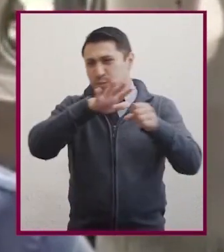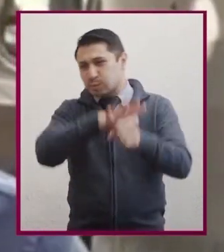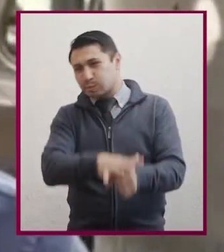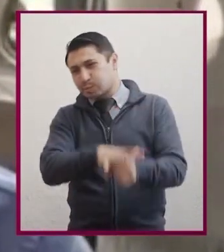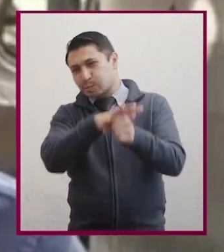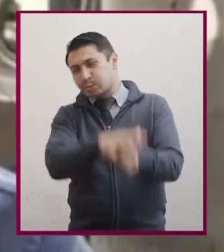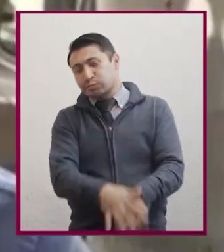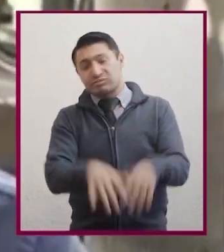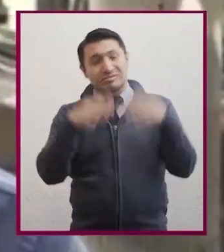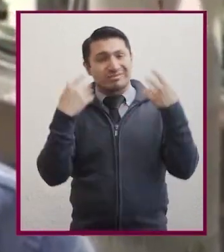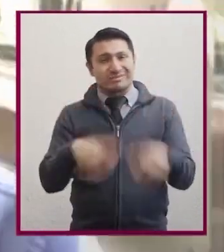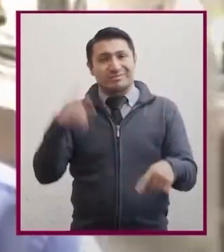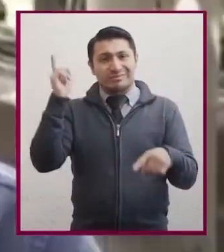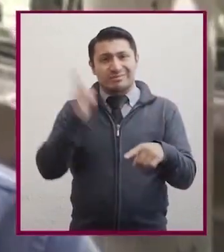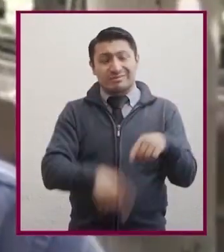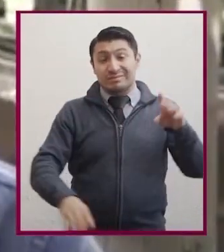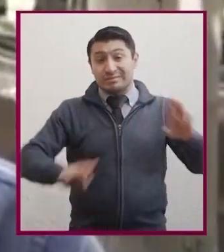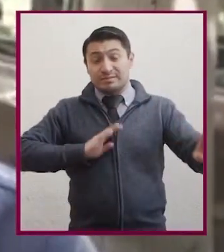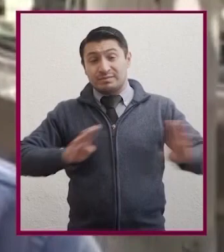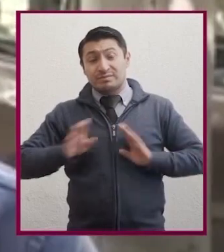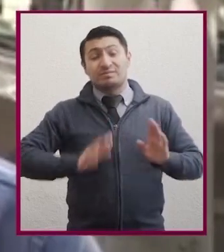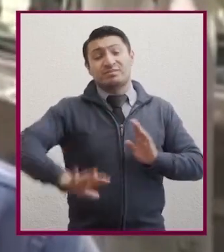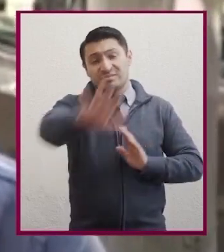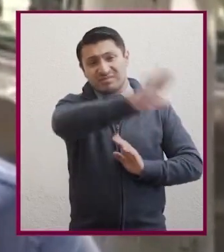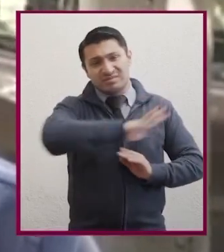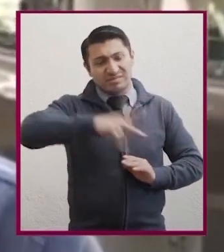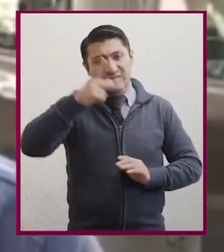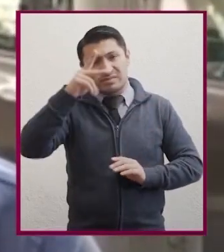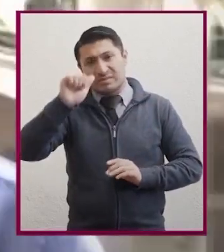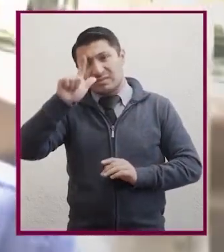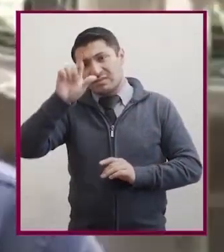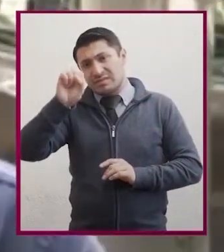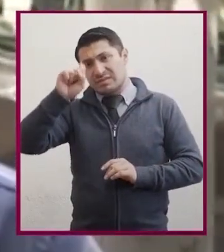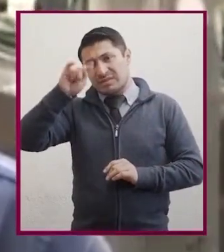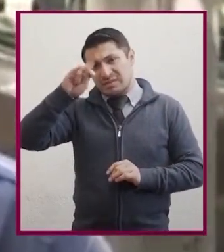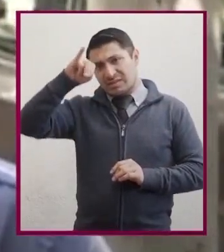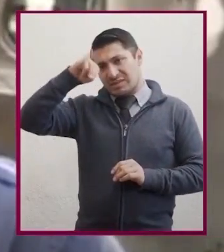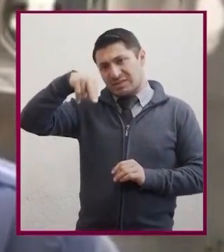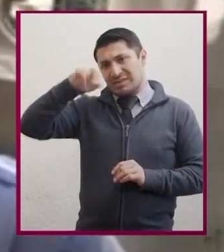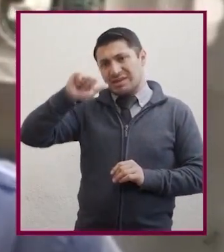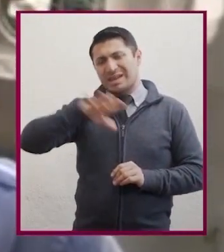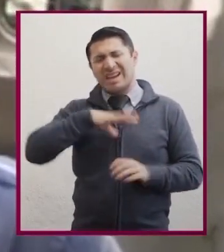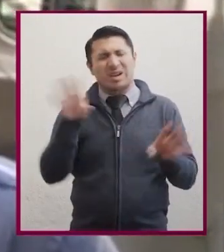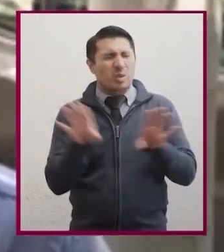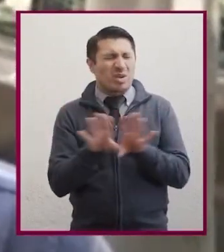significaba la ocupación militar de los territorios palestinos. Hubo